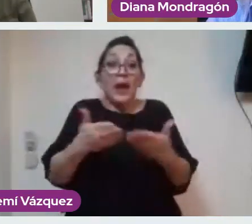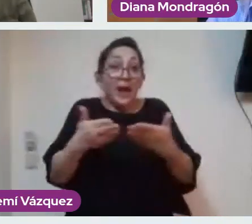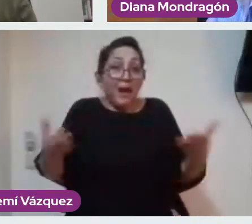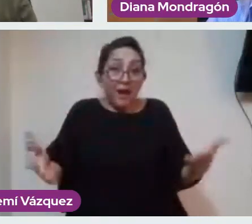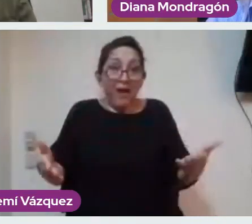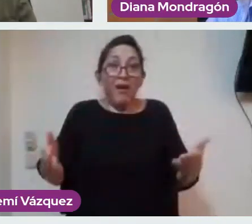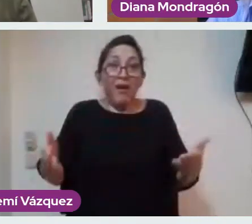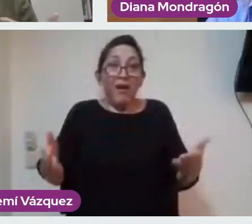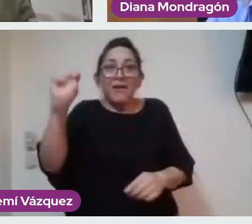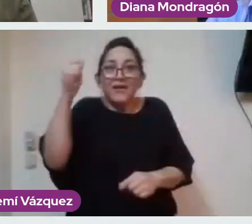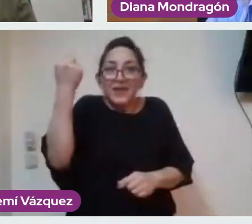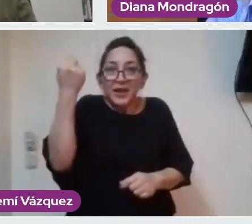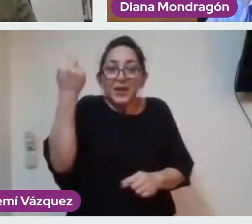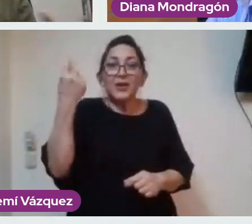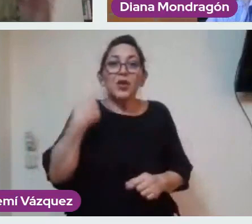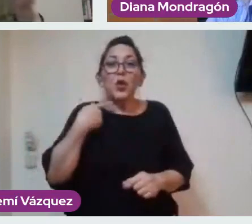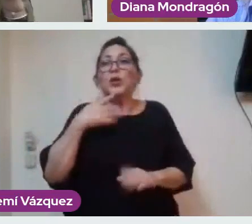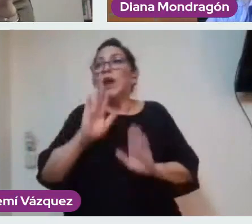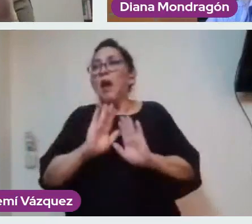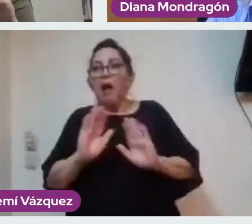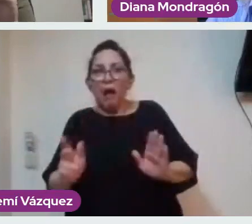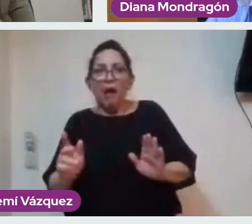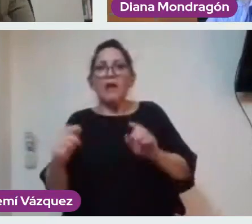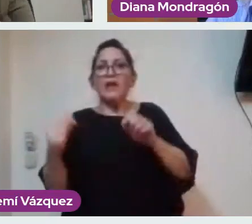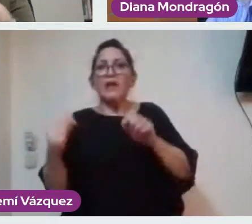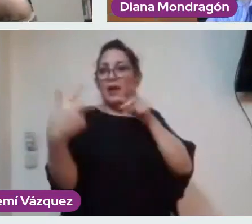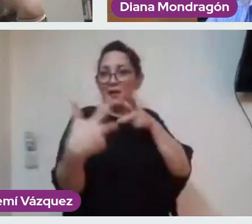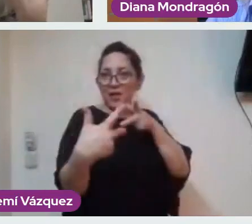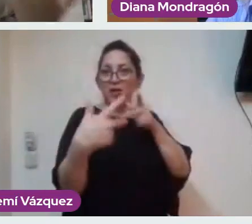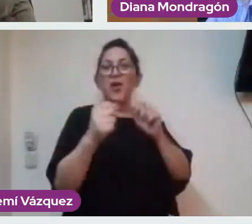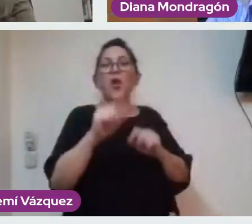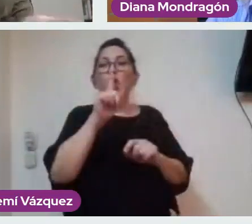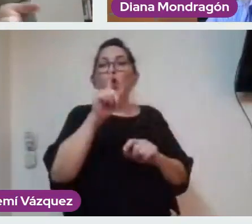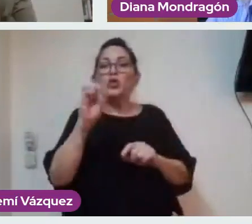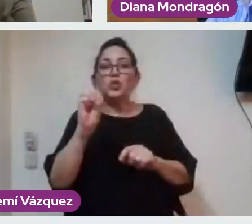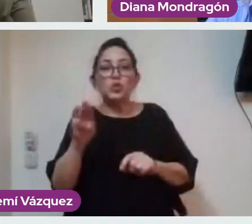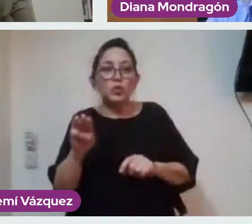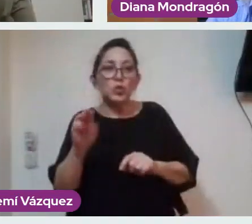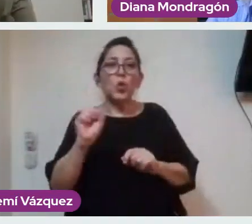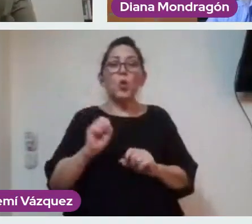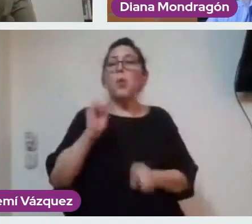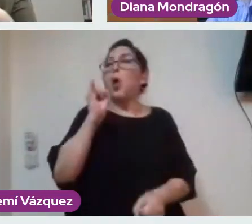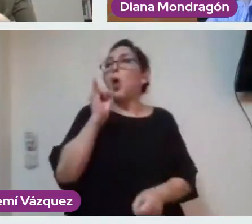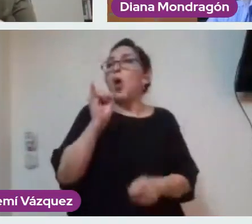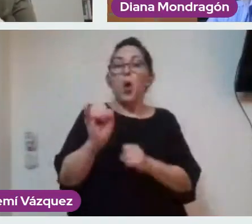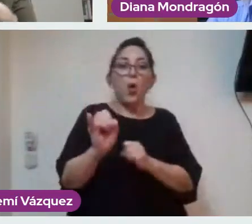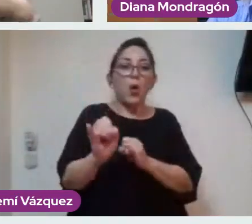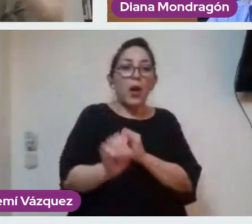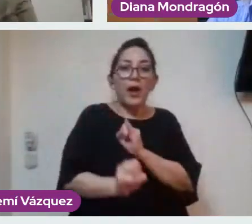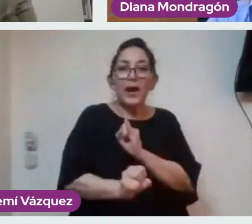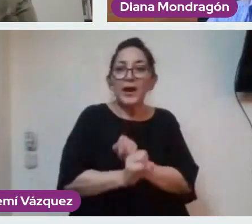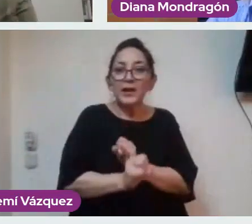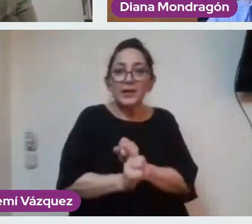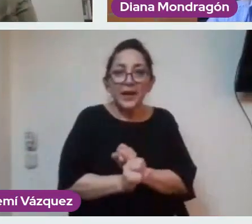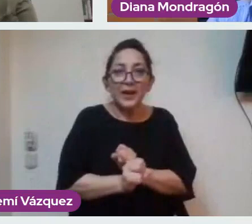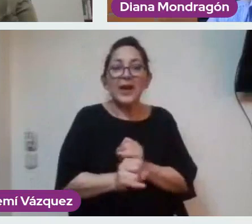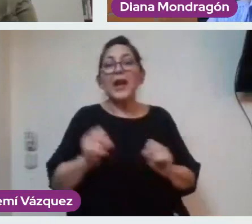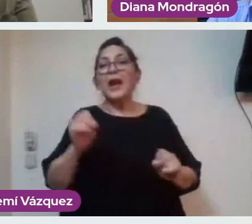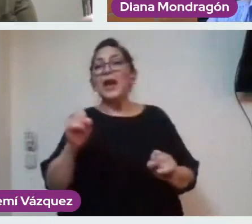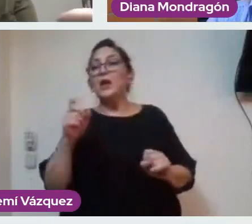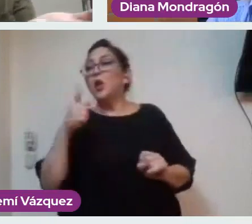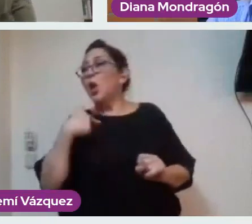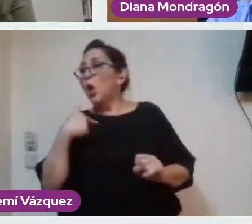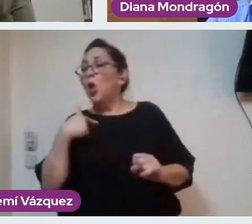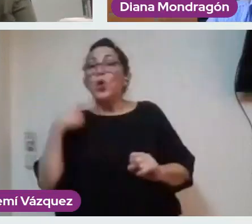ser en Zoom, en Internet, cuando ya hay un caso específico, cuando hay un interés tanto del docente de comunicar algo o del familiar de